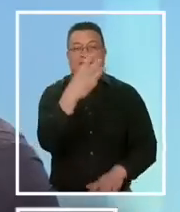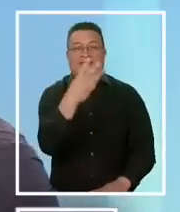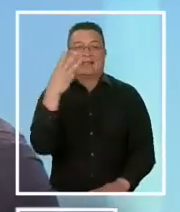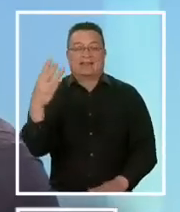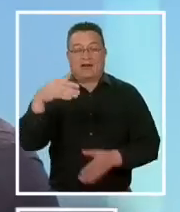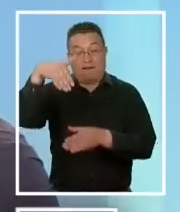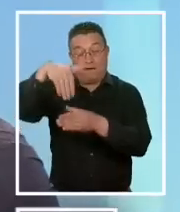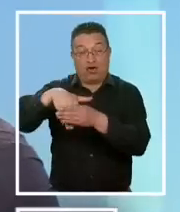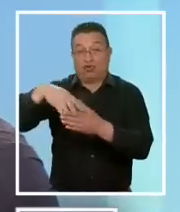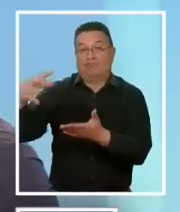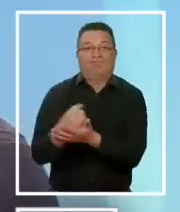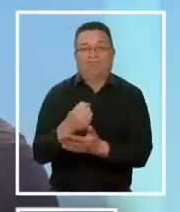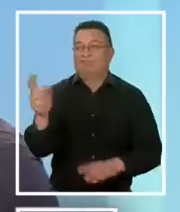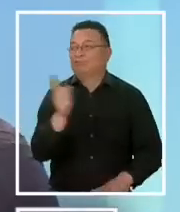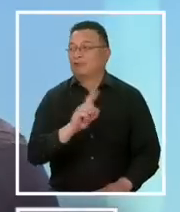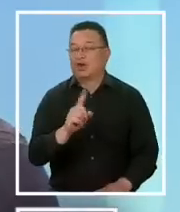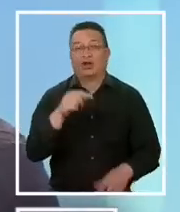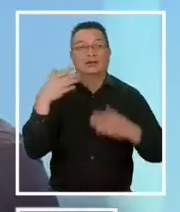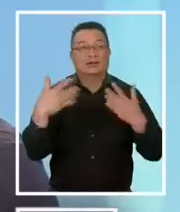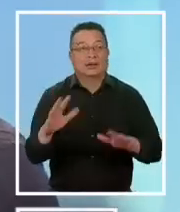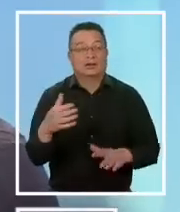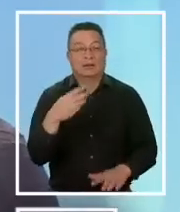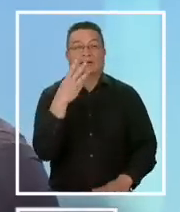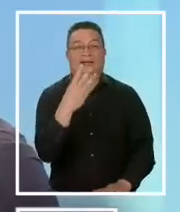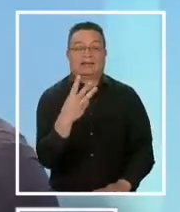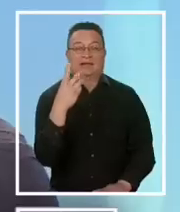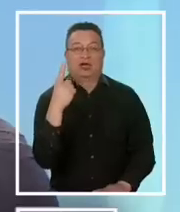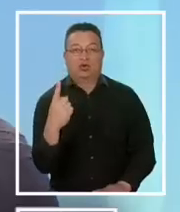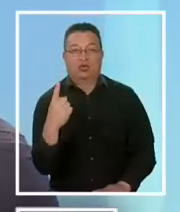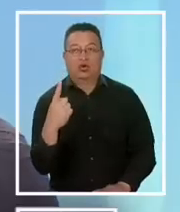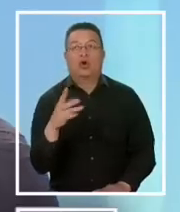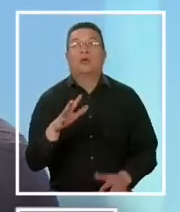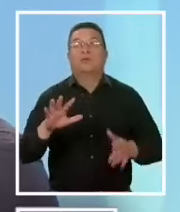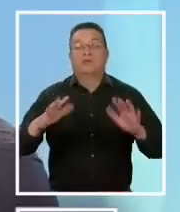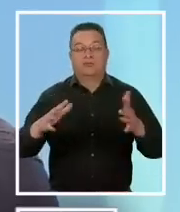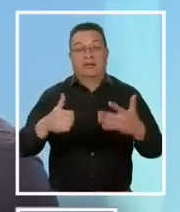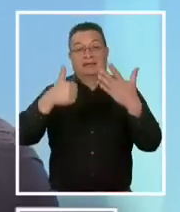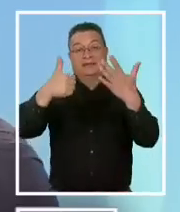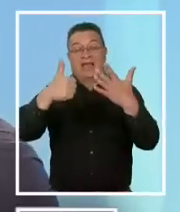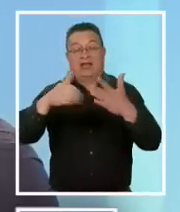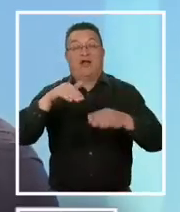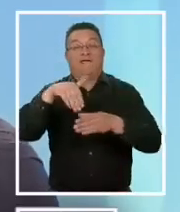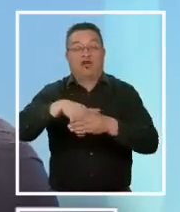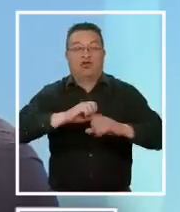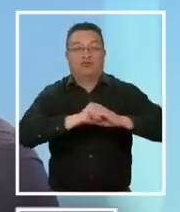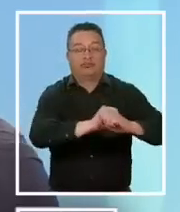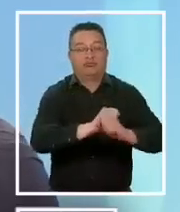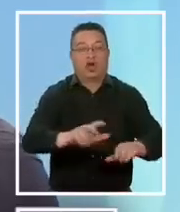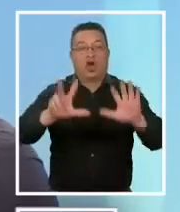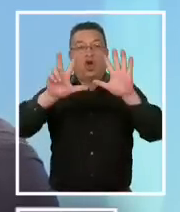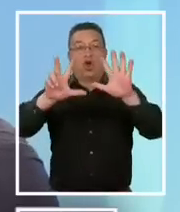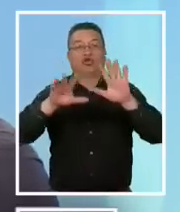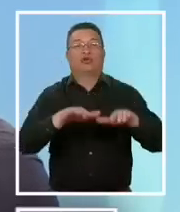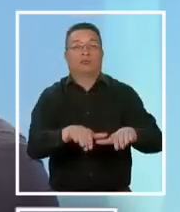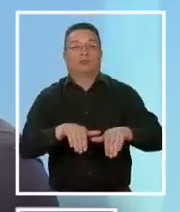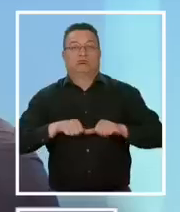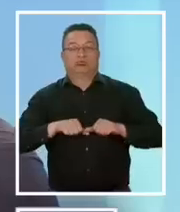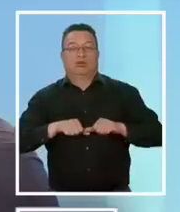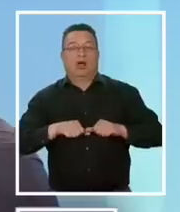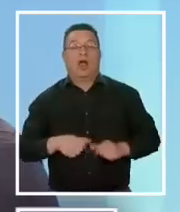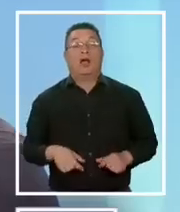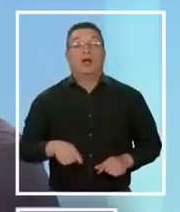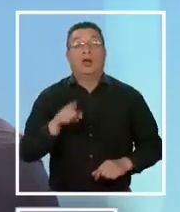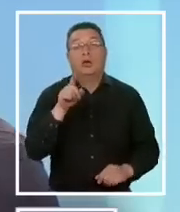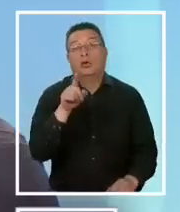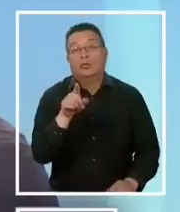33 votos que eran necesarios llegó a 31 hubo seis en contra y ocho abstenciones José